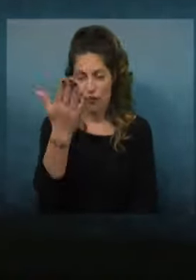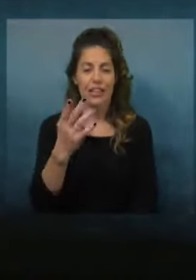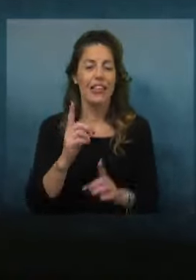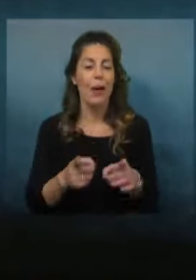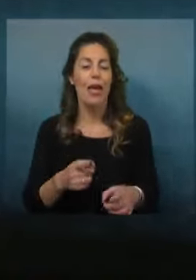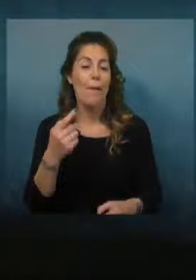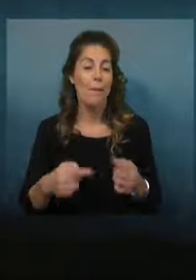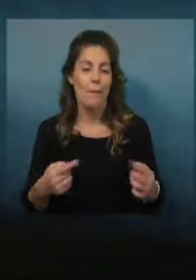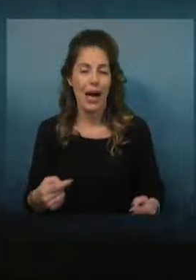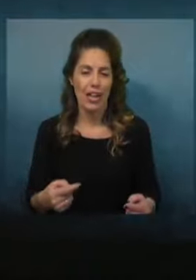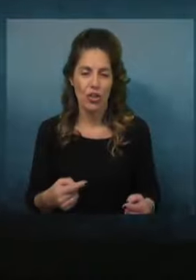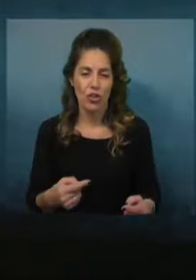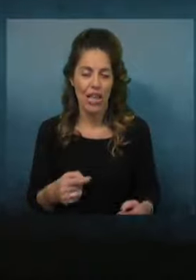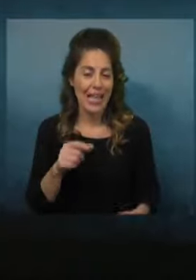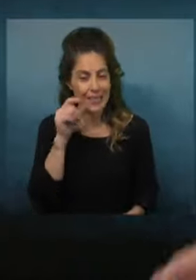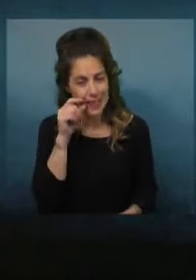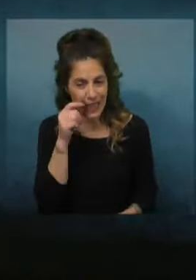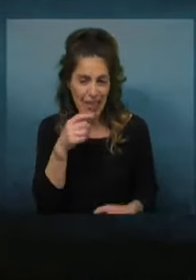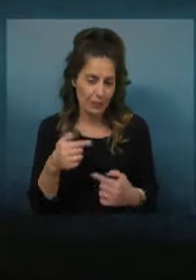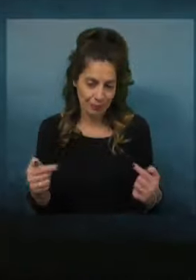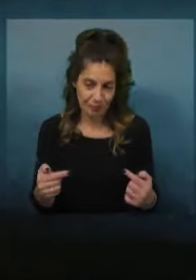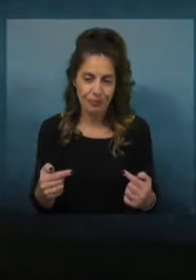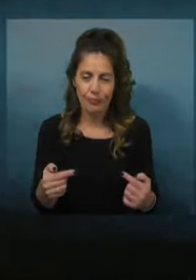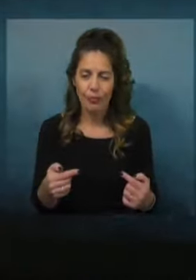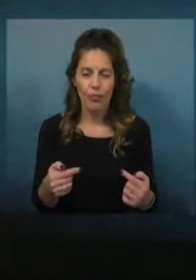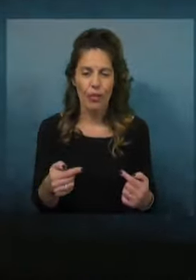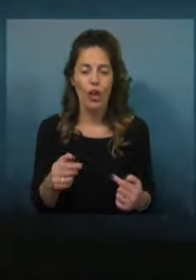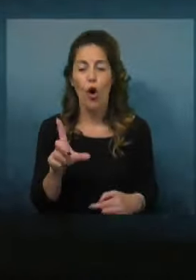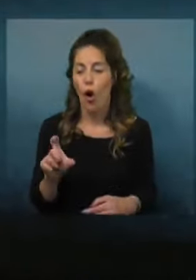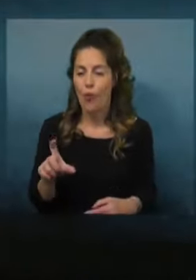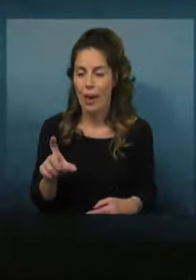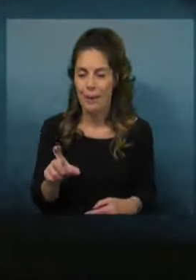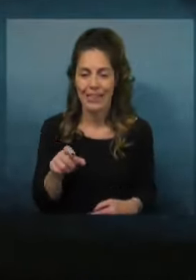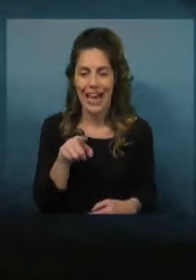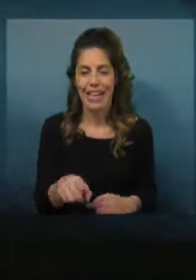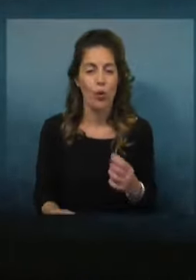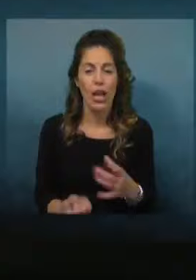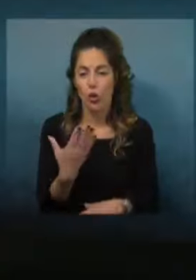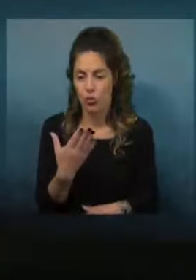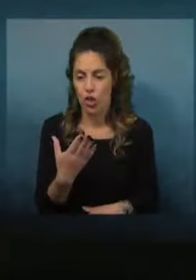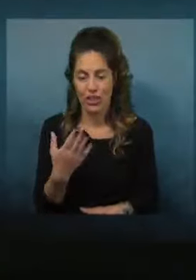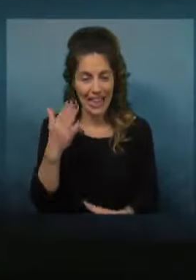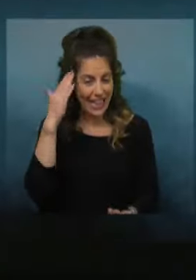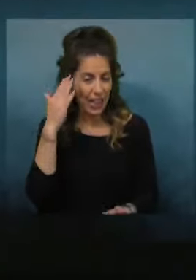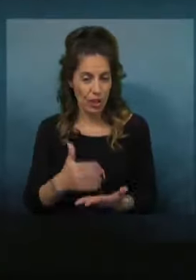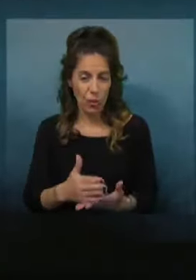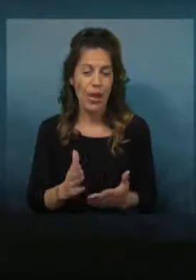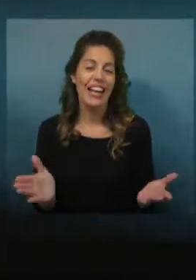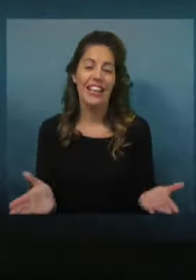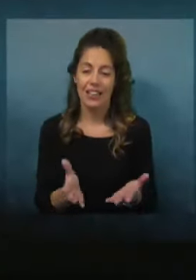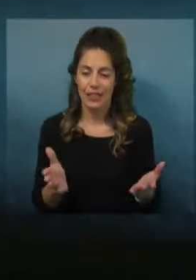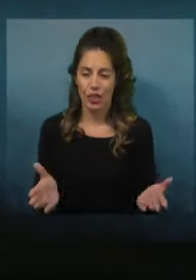hubo varios porque se nombra cereño licandro y varios más obviamente ahí Tuvimos una erupción de la dictadura que que generó de